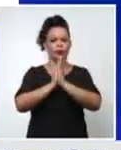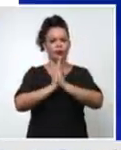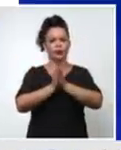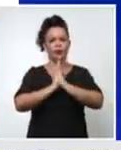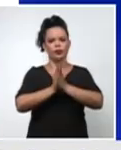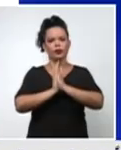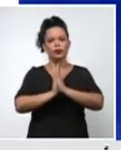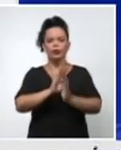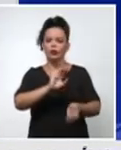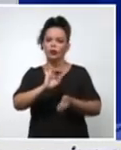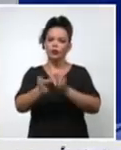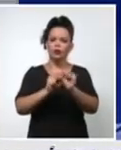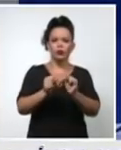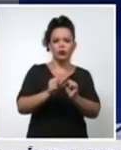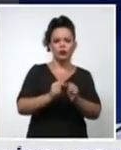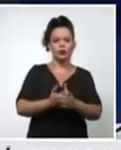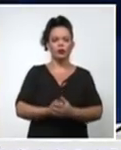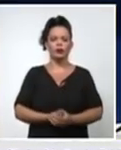Nosotros